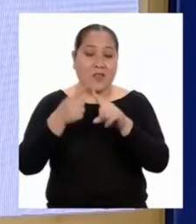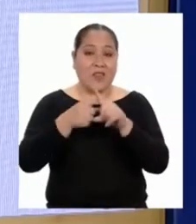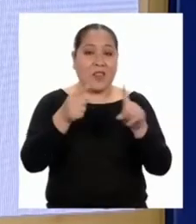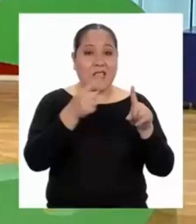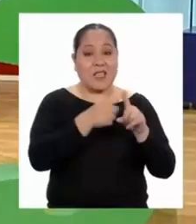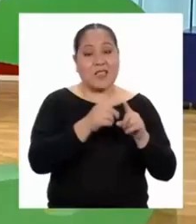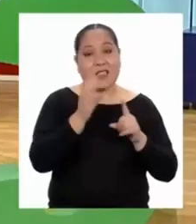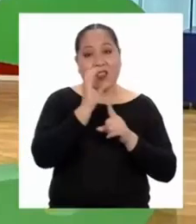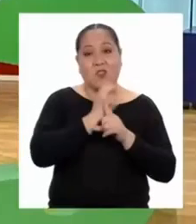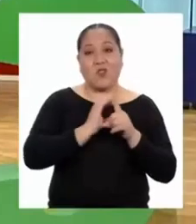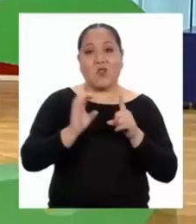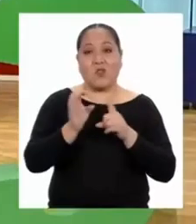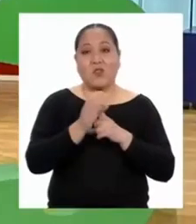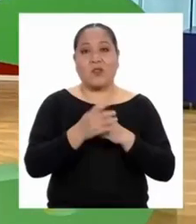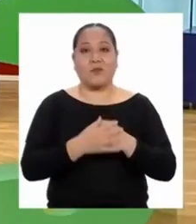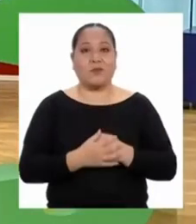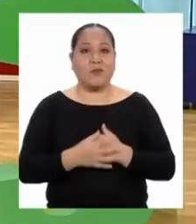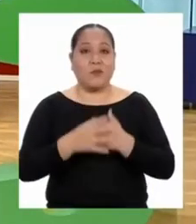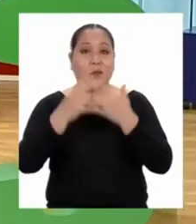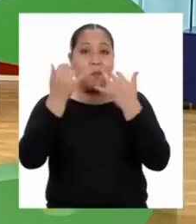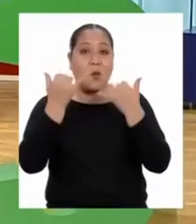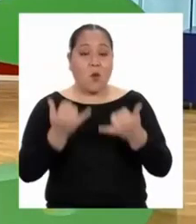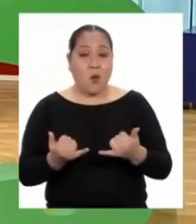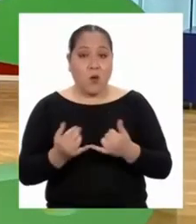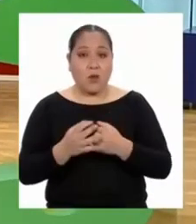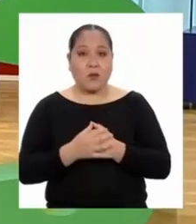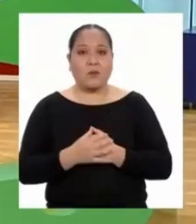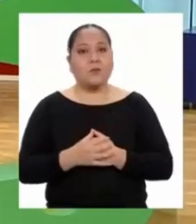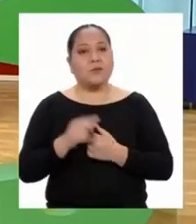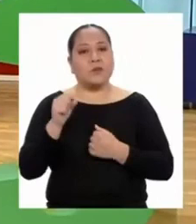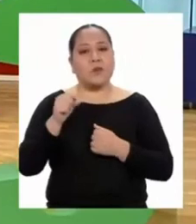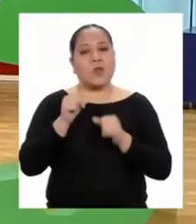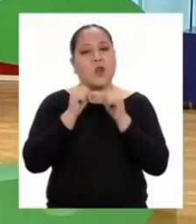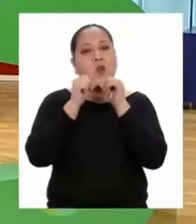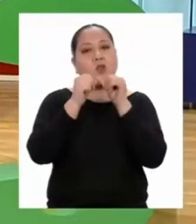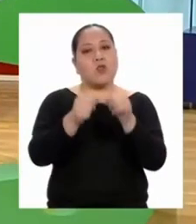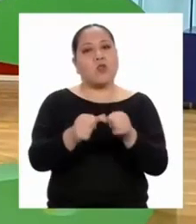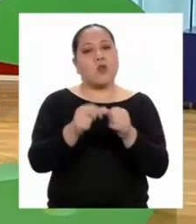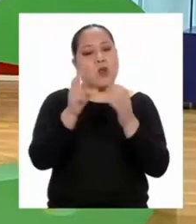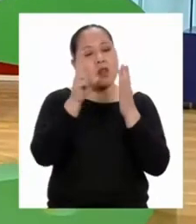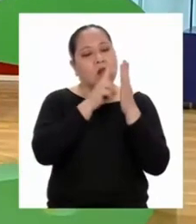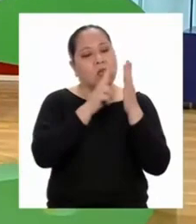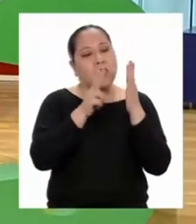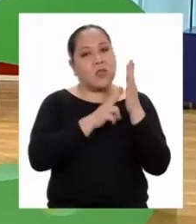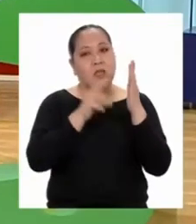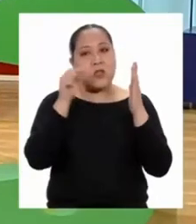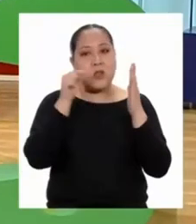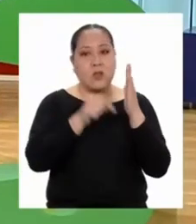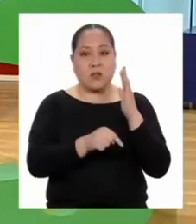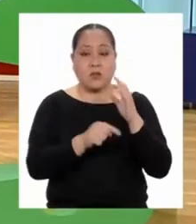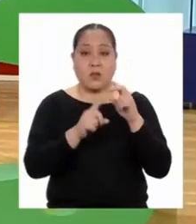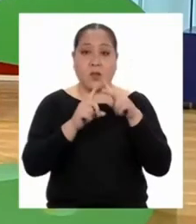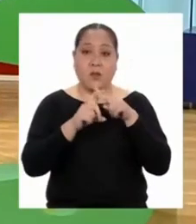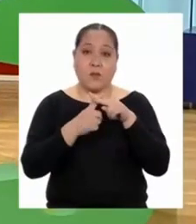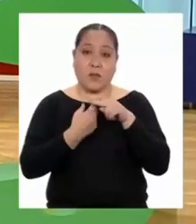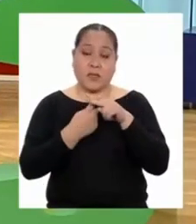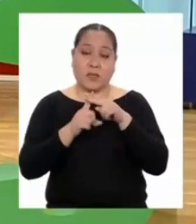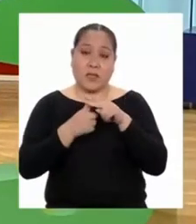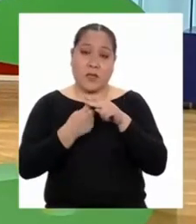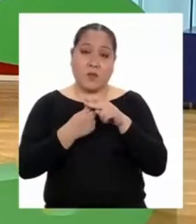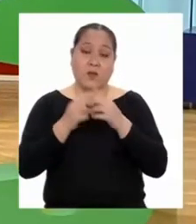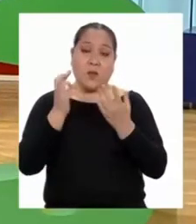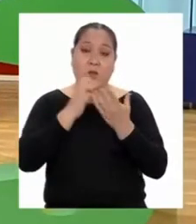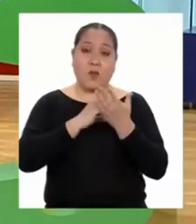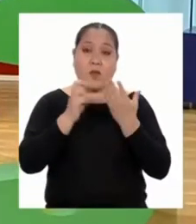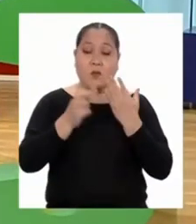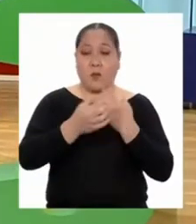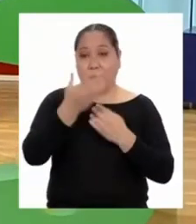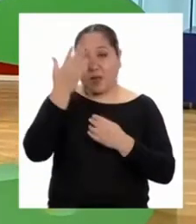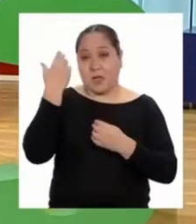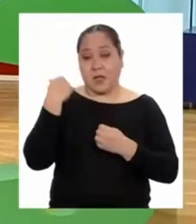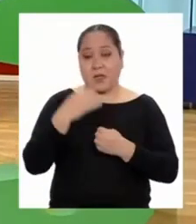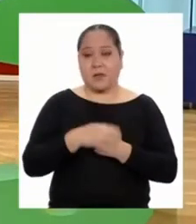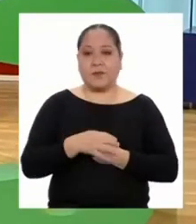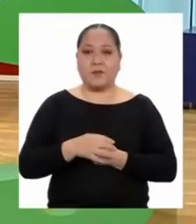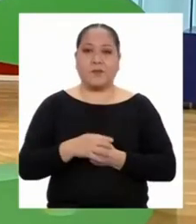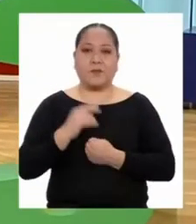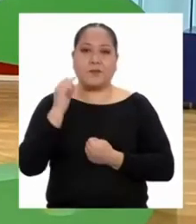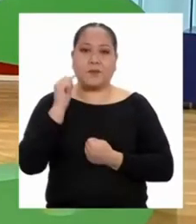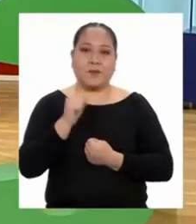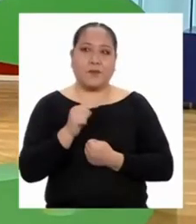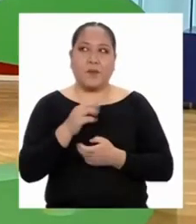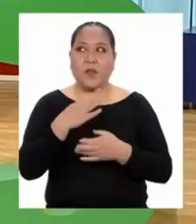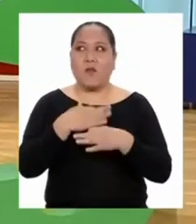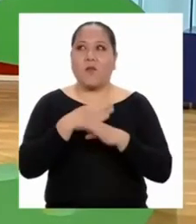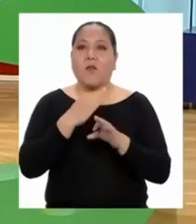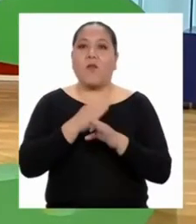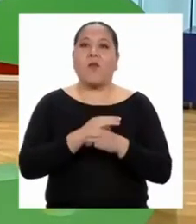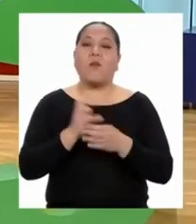cultural. El día de hoy hemos continuado leyendo el texto que iniciamos en el programa de la vez pasada, para de esa manera